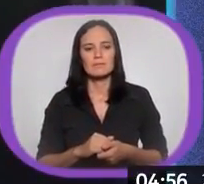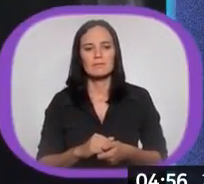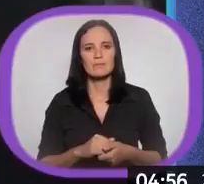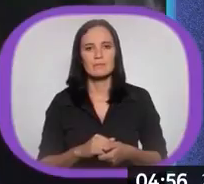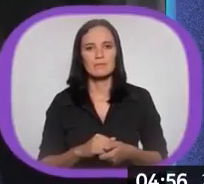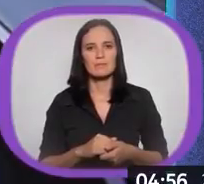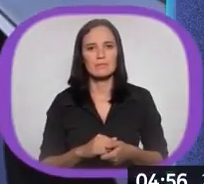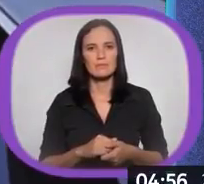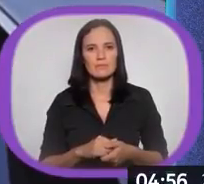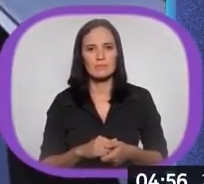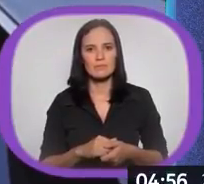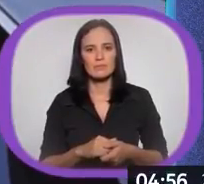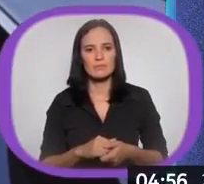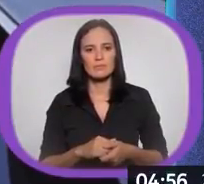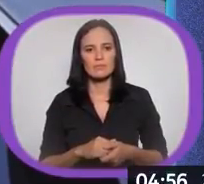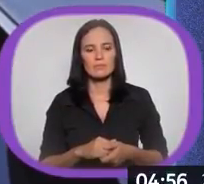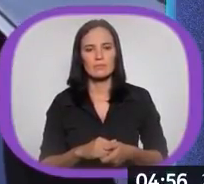Tancor.